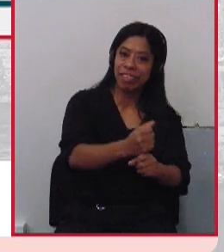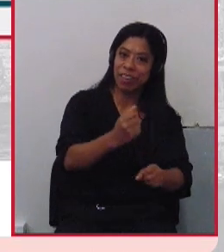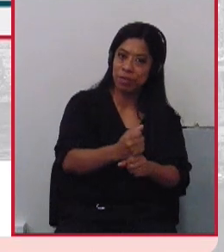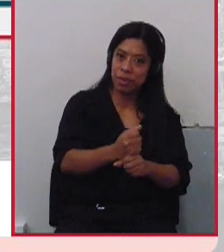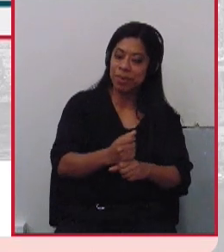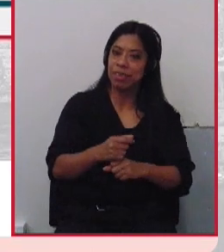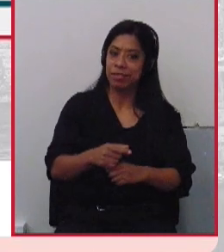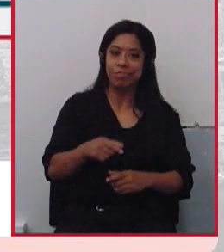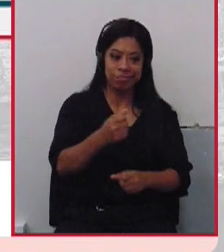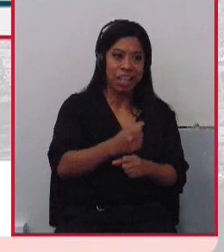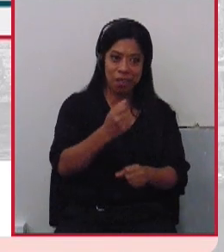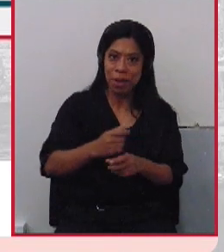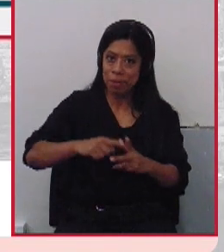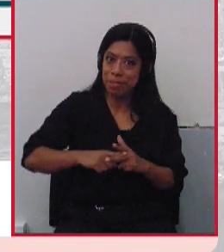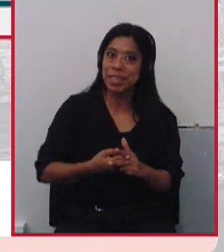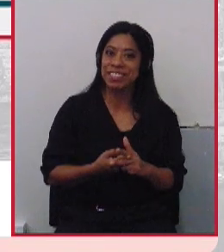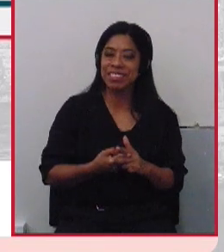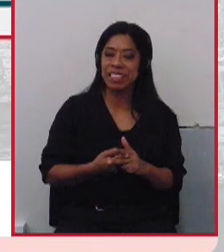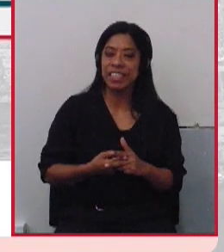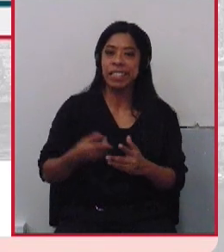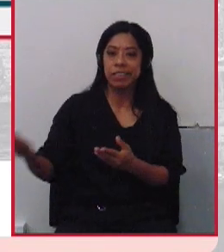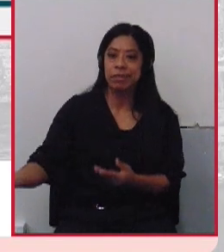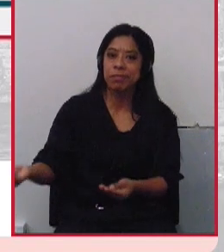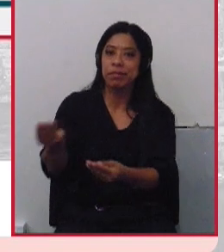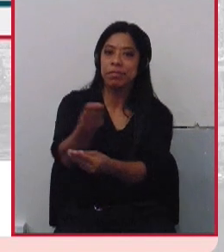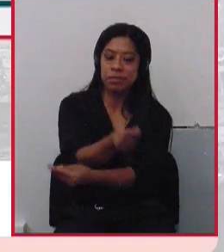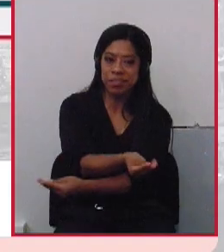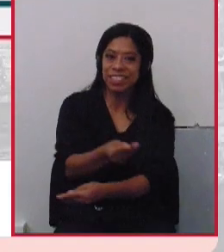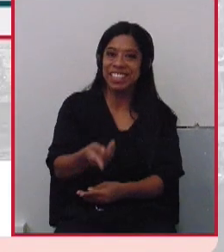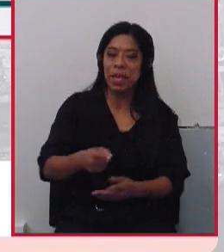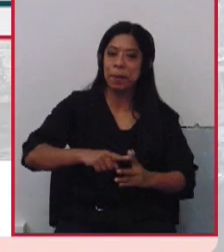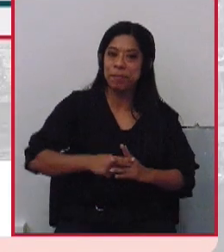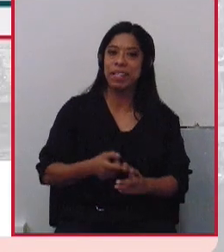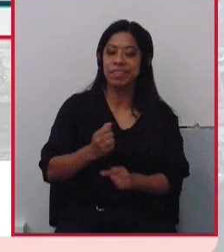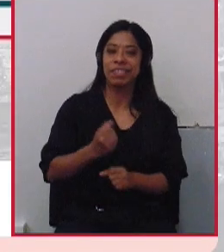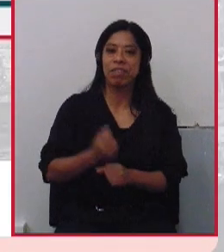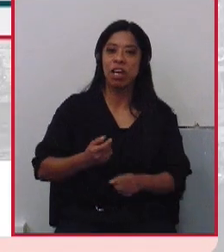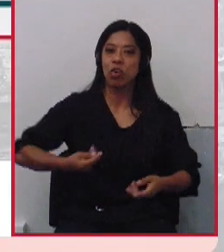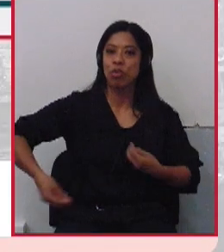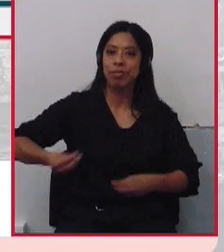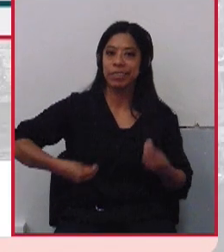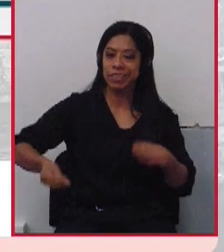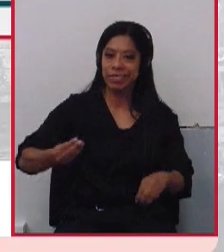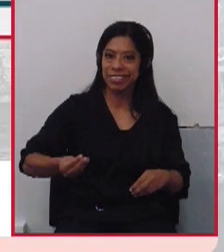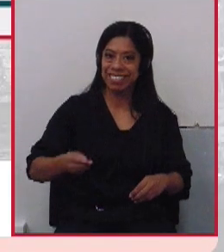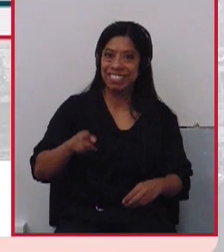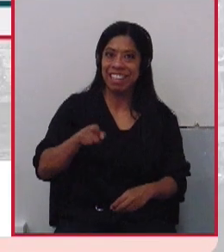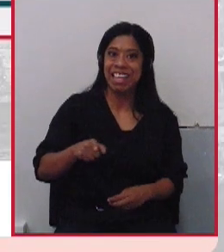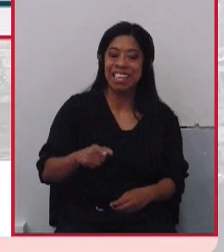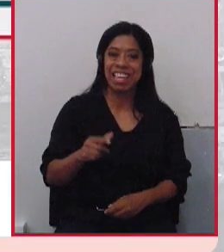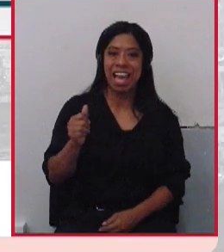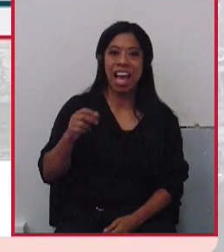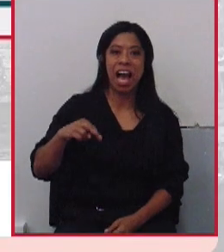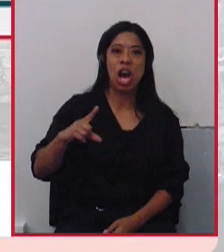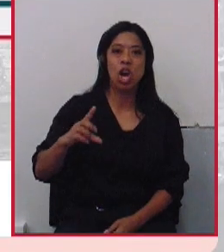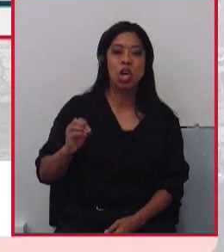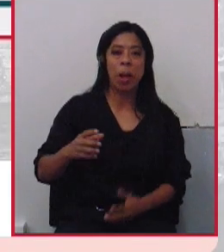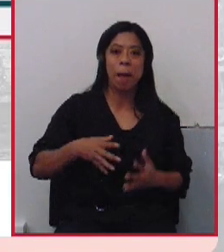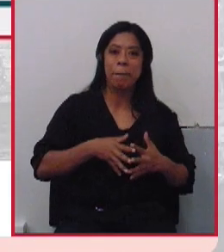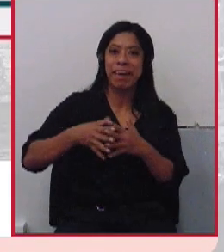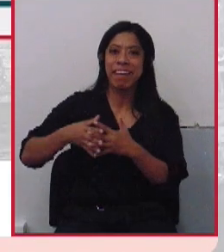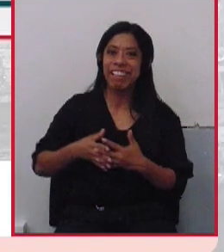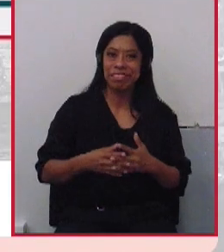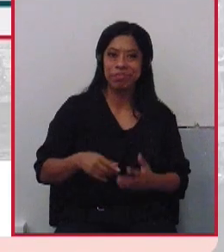opérala, hace tu transferencia y inicias tu operación comercial. Aquí apostó Anglo American. Anglo